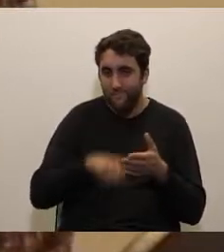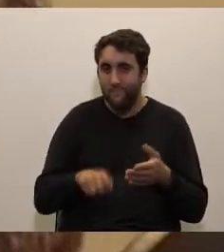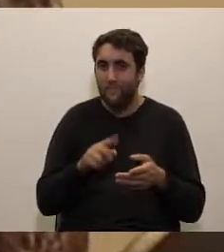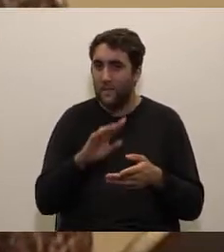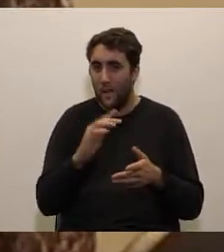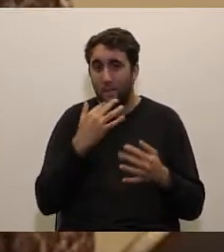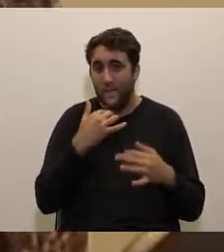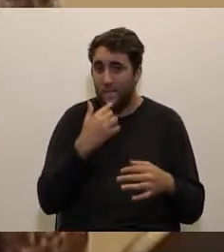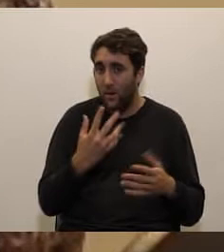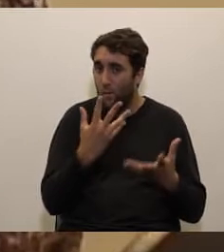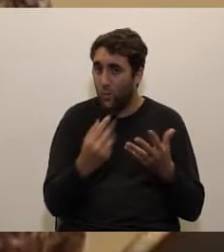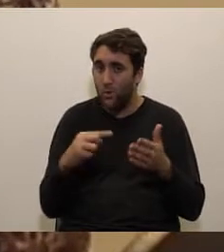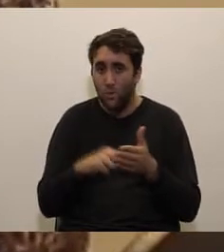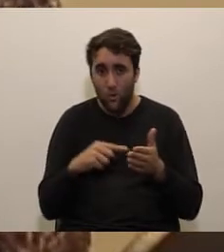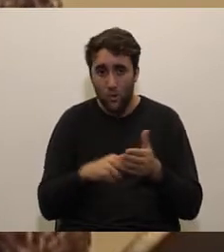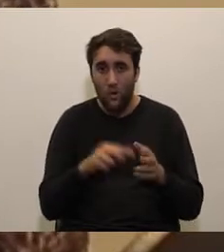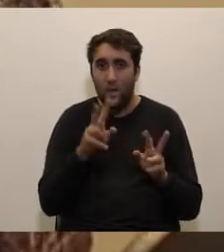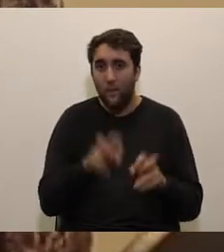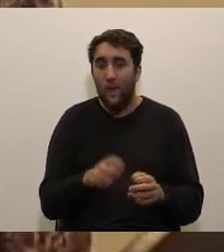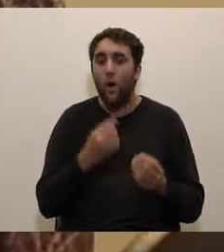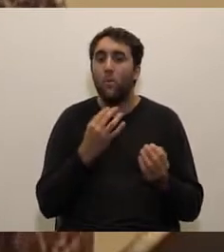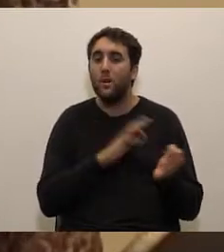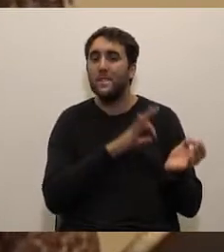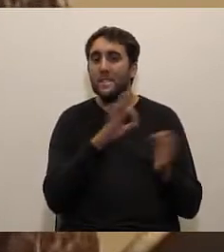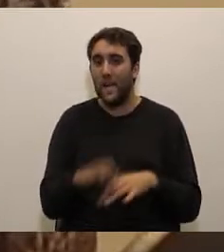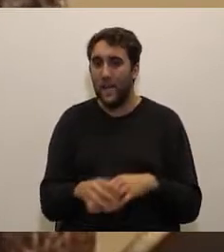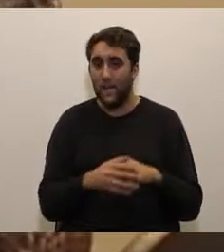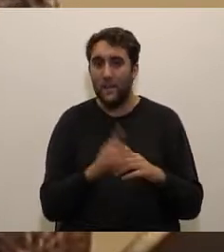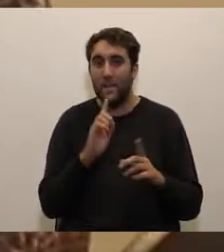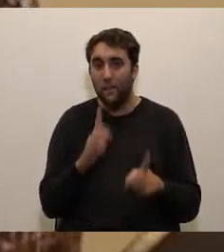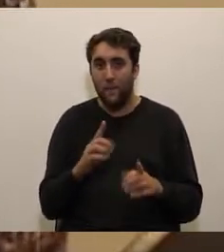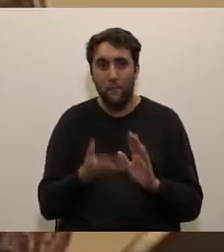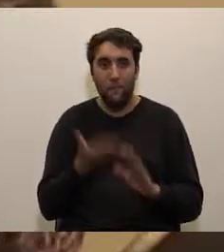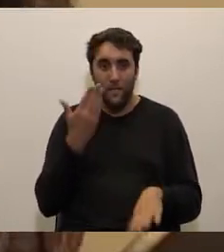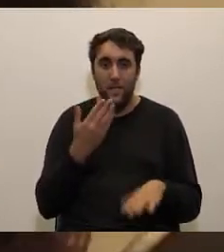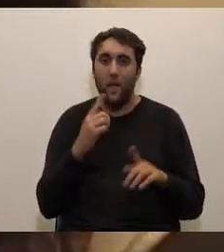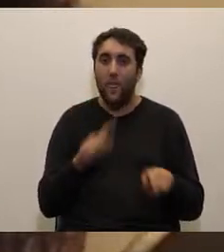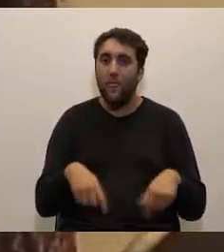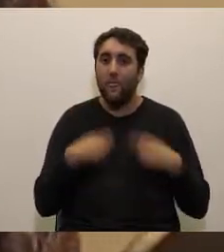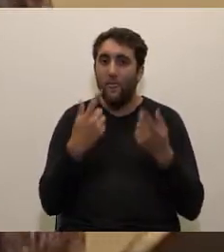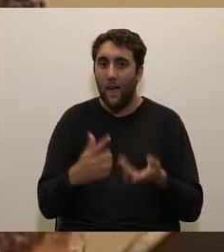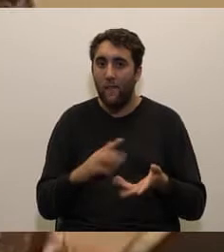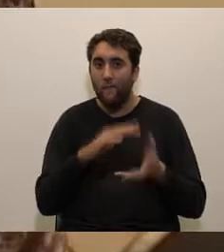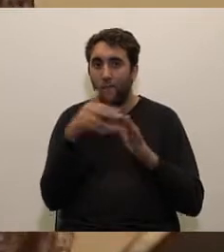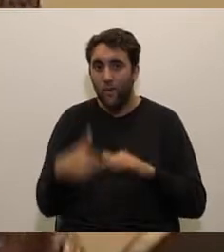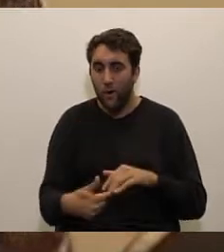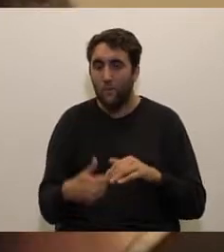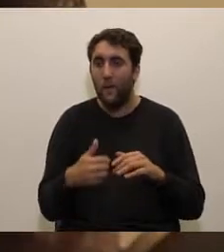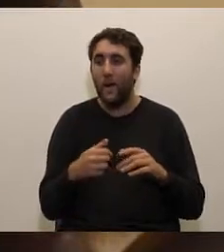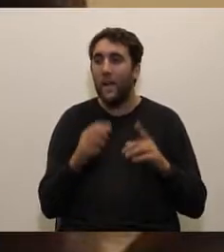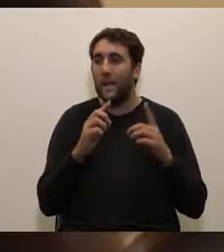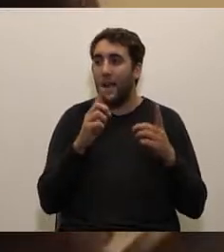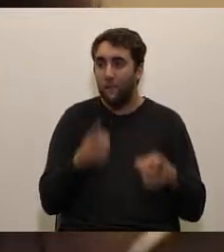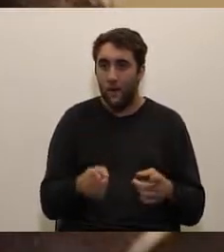de puntos y un montón de impacto y de llegada, más allá de lo que nos puedan proveer las plataformas que